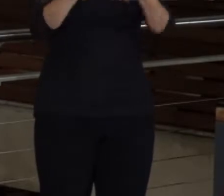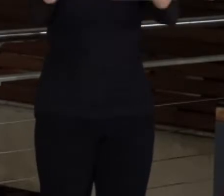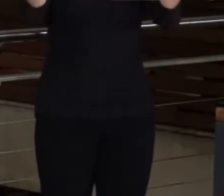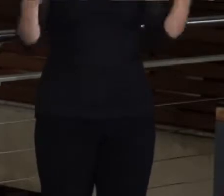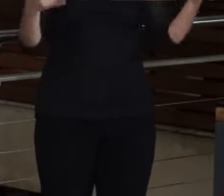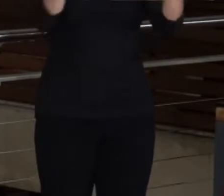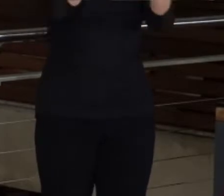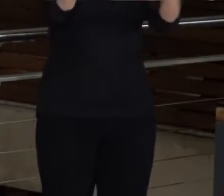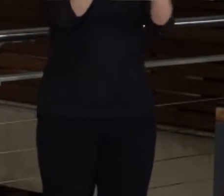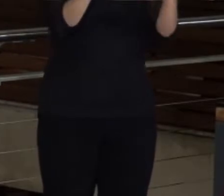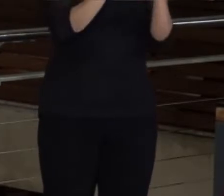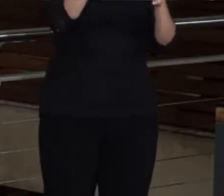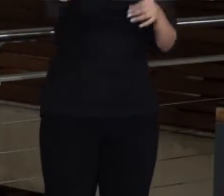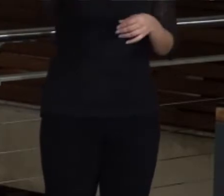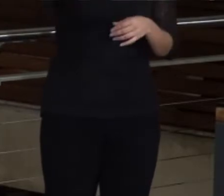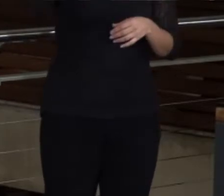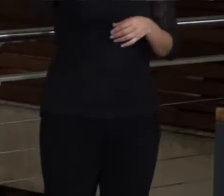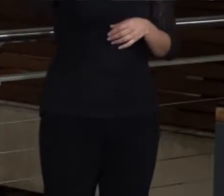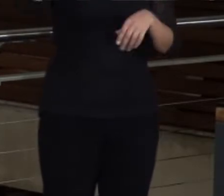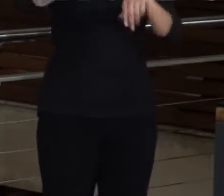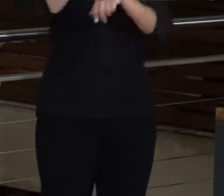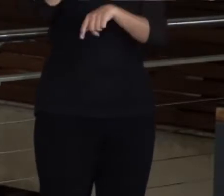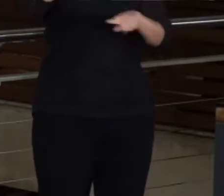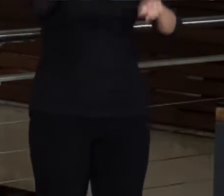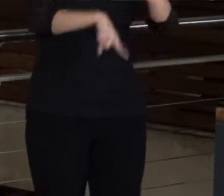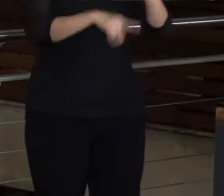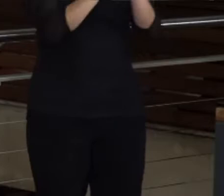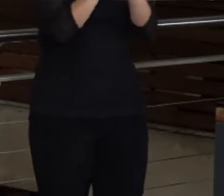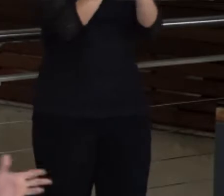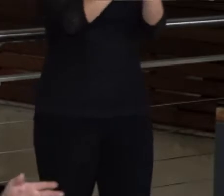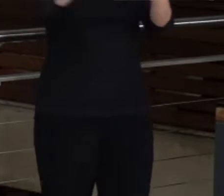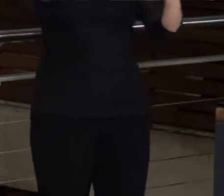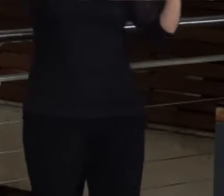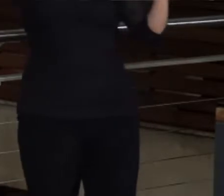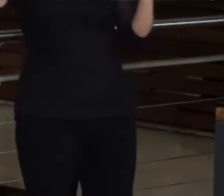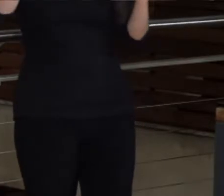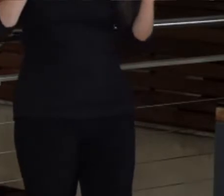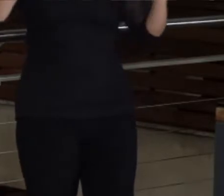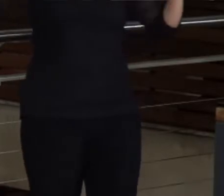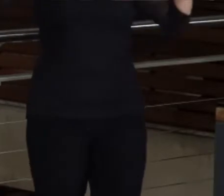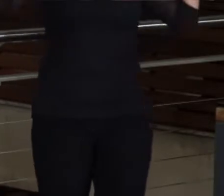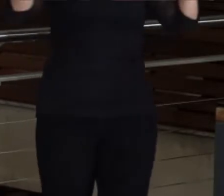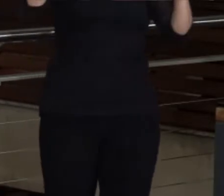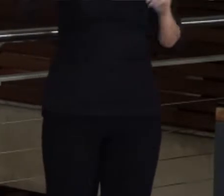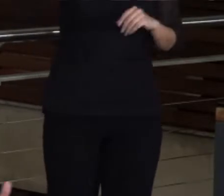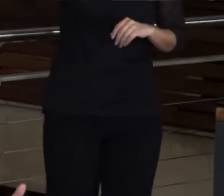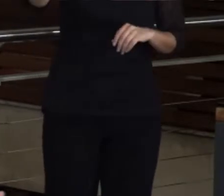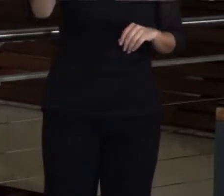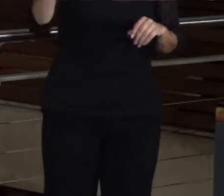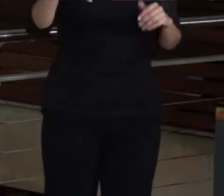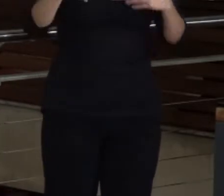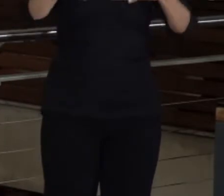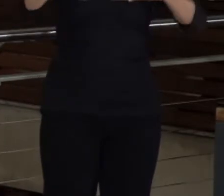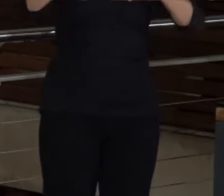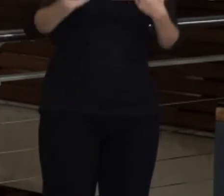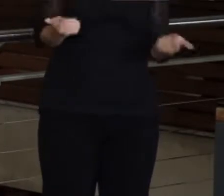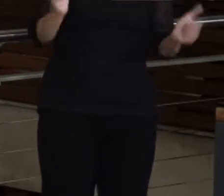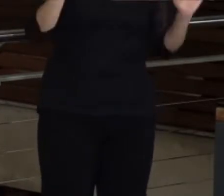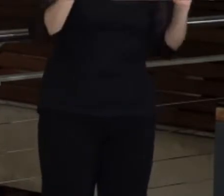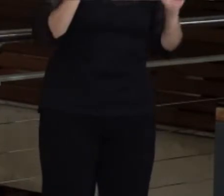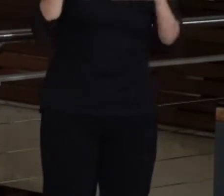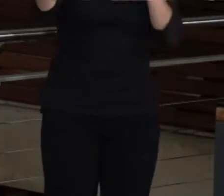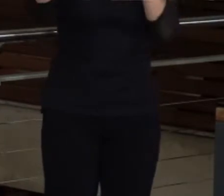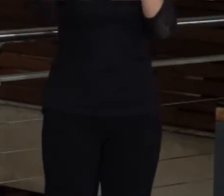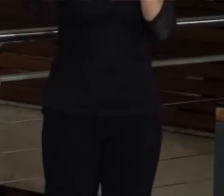por sé por qué pero que con todo con todo el respeto y tiene yo lo entiendo que en esa ceremonia a mí me dijeron